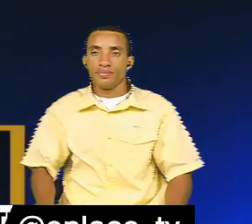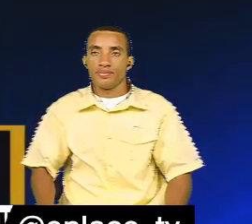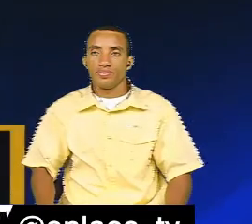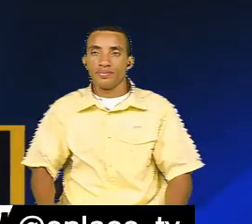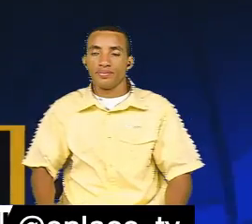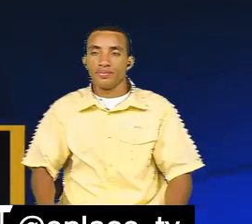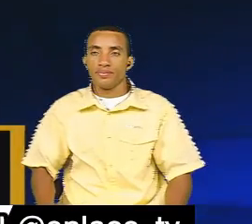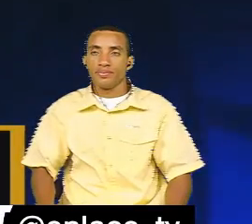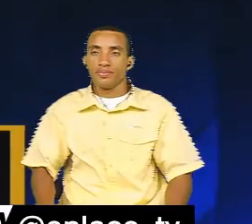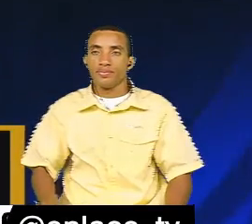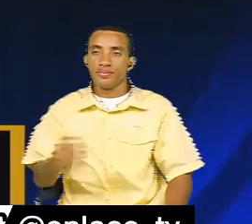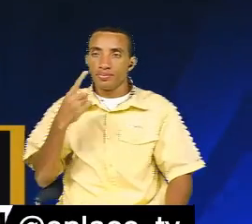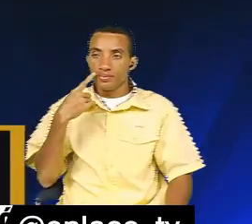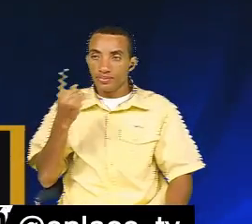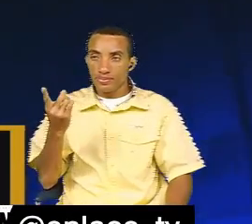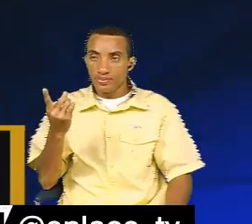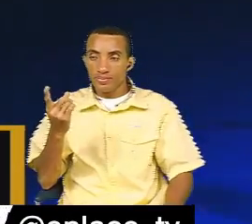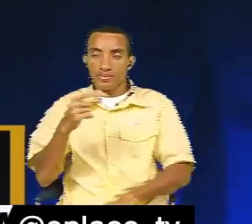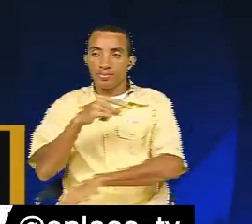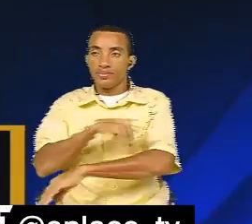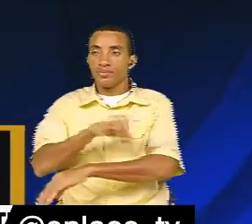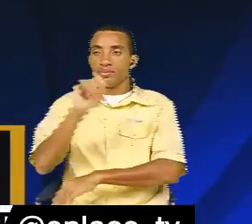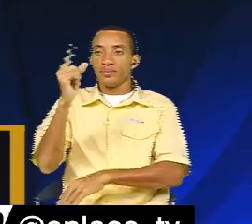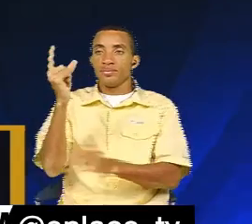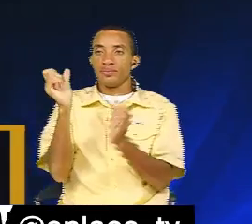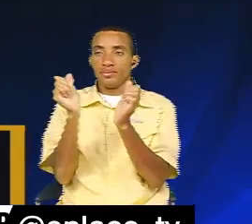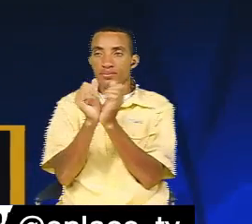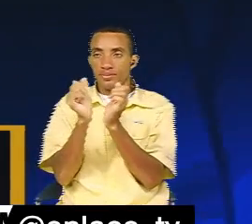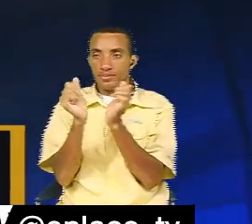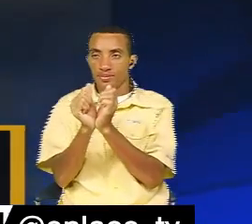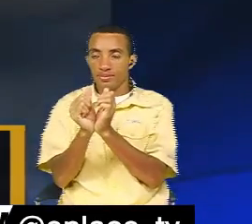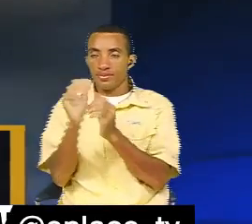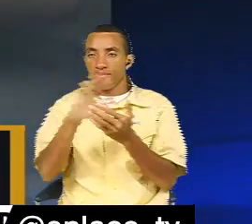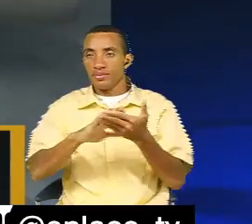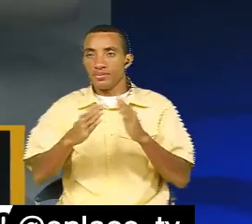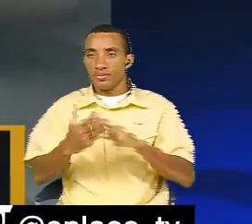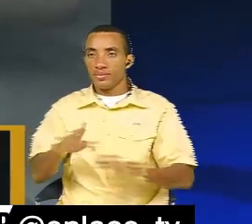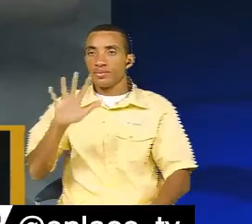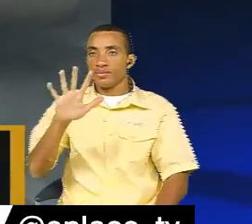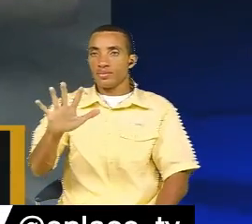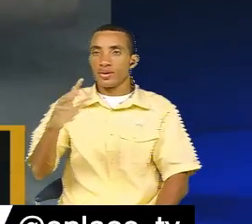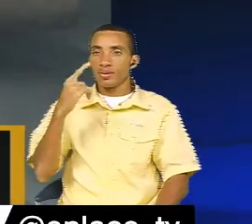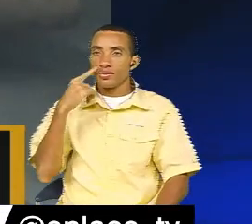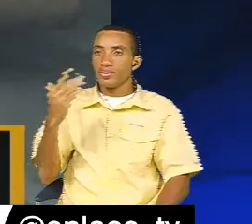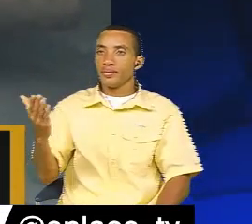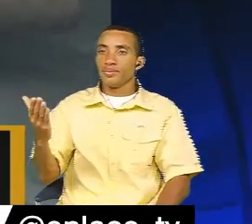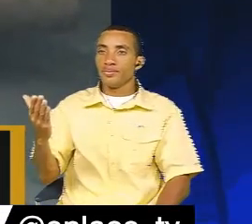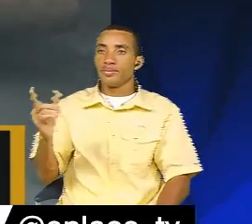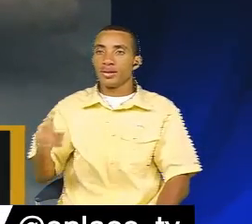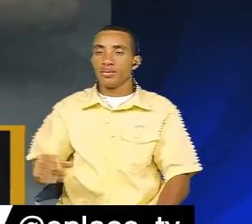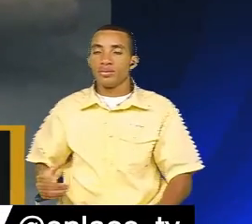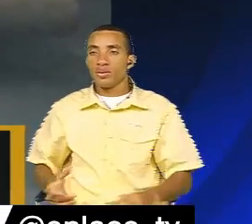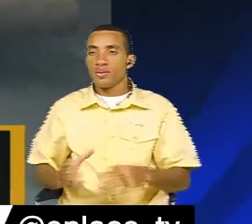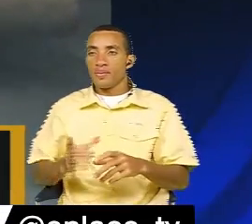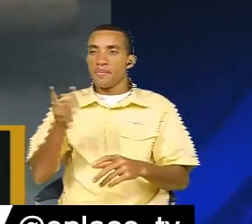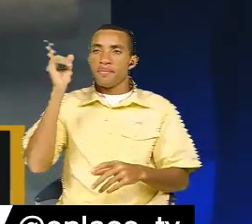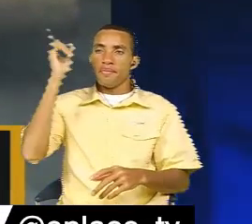En la esquina caliente del barrio Primero de Mayo, en la comuna 5, otro motociclista se arriesga a movilizar lo que parece ser un poste de